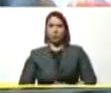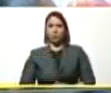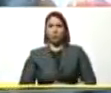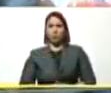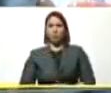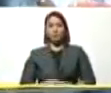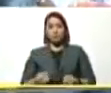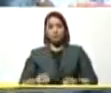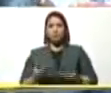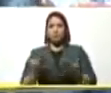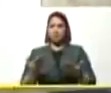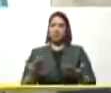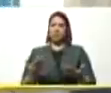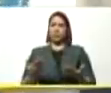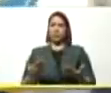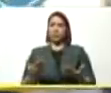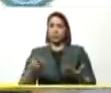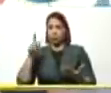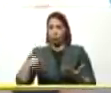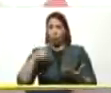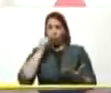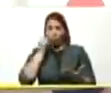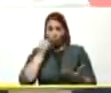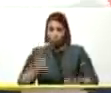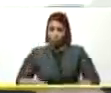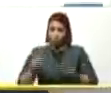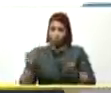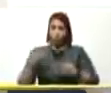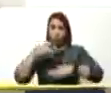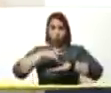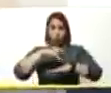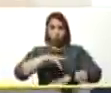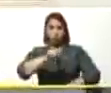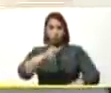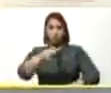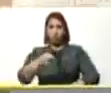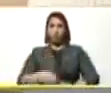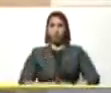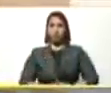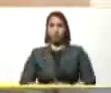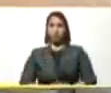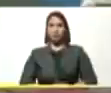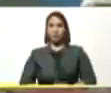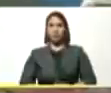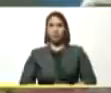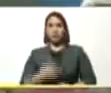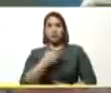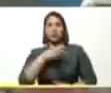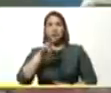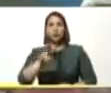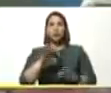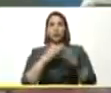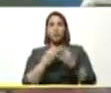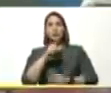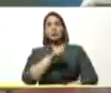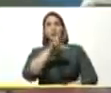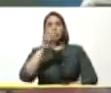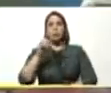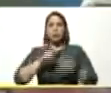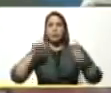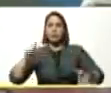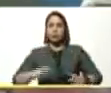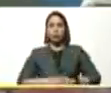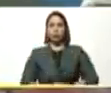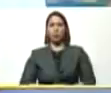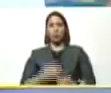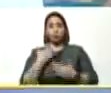las impresiones a Milcar, que está recibiendo hoy su apartamento. 32 familias, 130 personas van